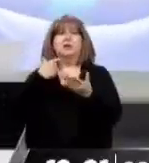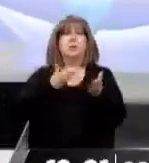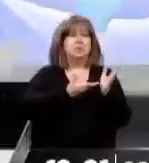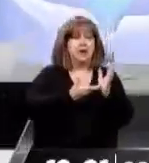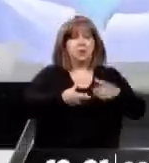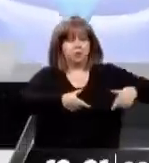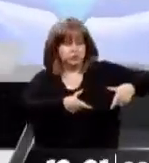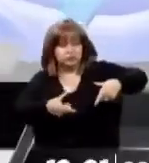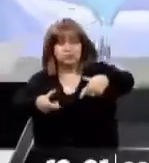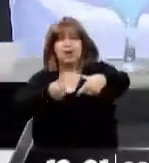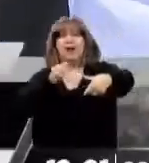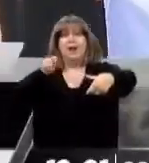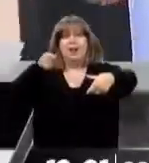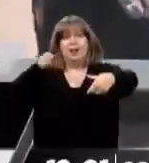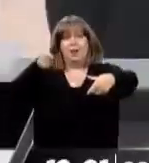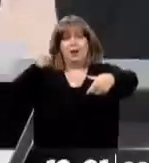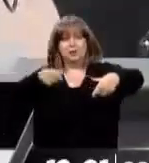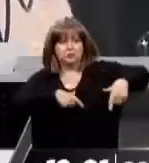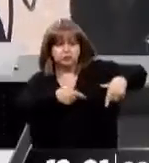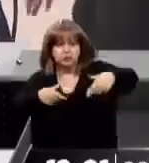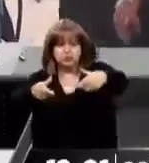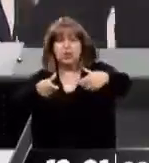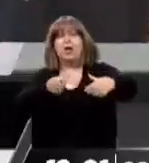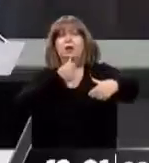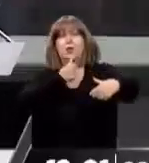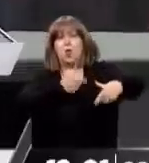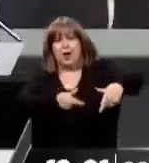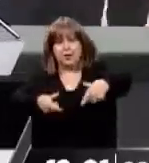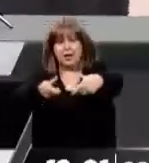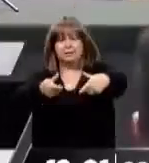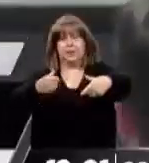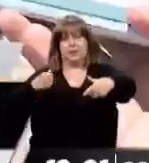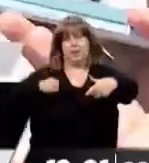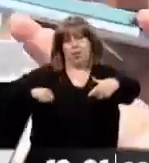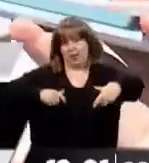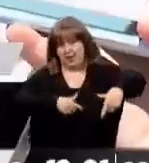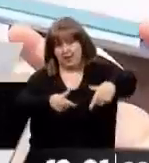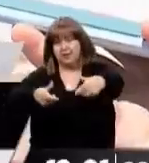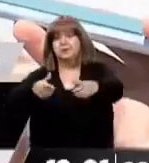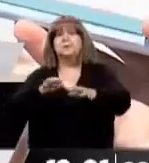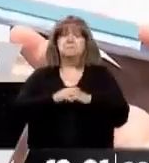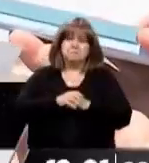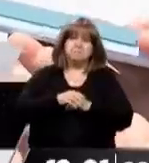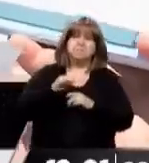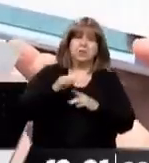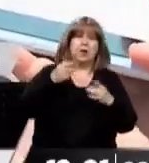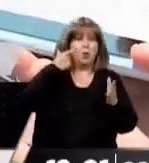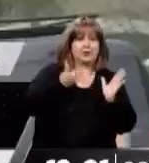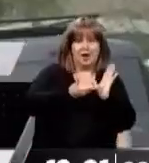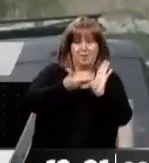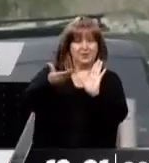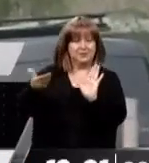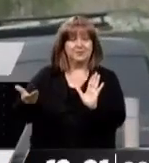también lo que fue la obra en conjunto por parte de los aportes nacionales, como así también los aportes provinciales, tanto en